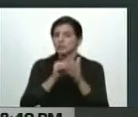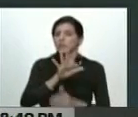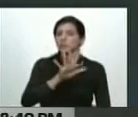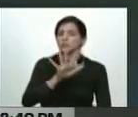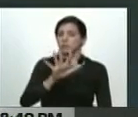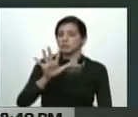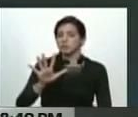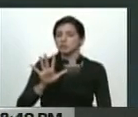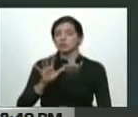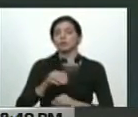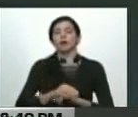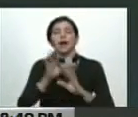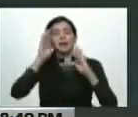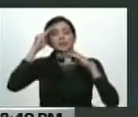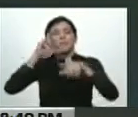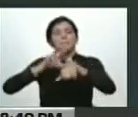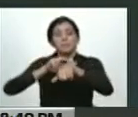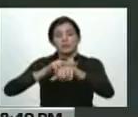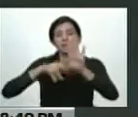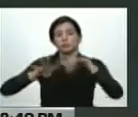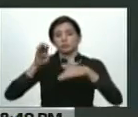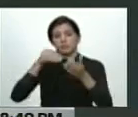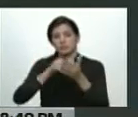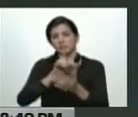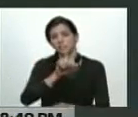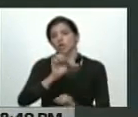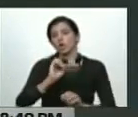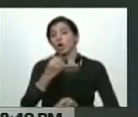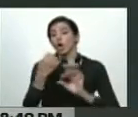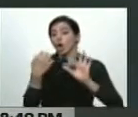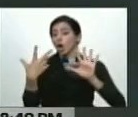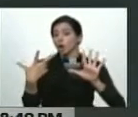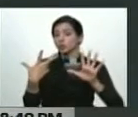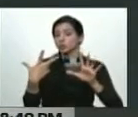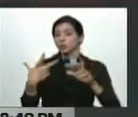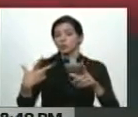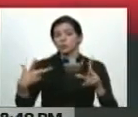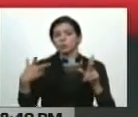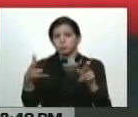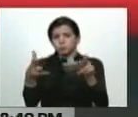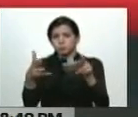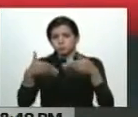127.555 consultas médicas, 14.108 esterilizaciones,